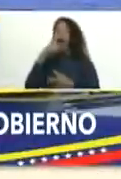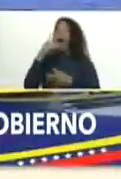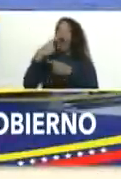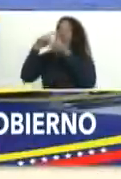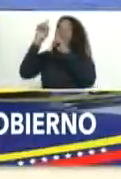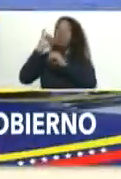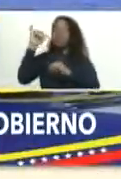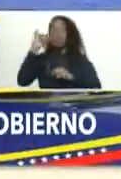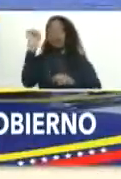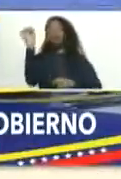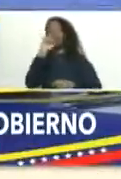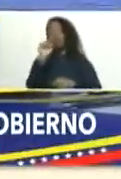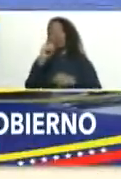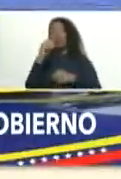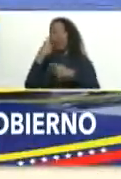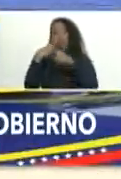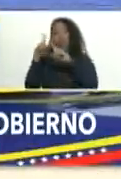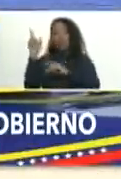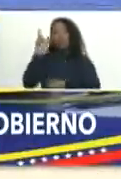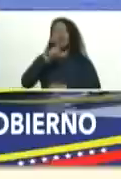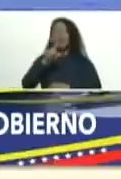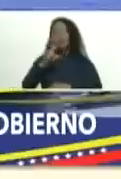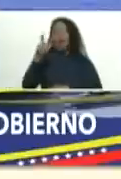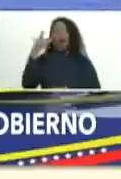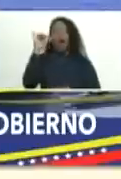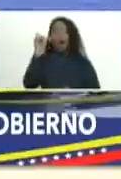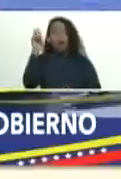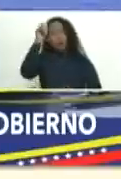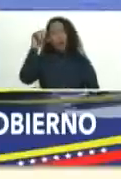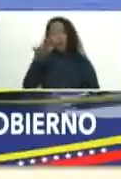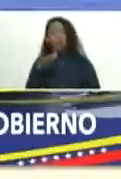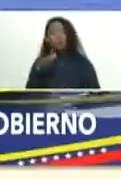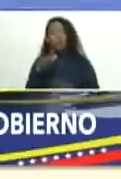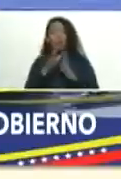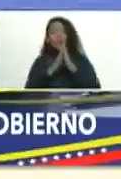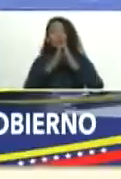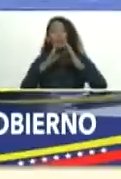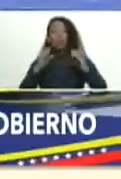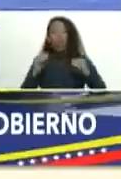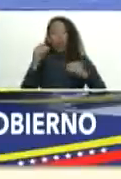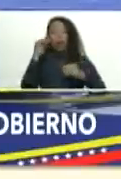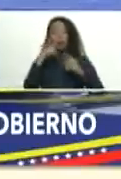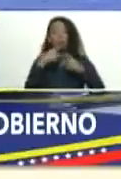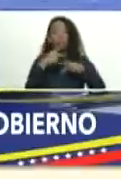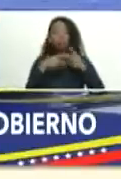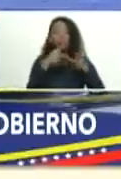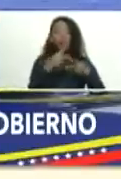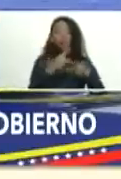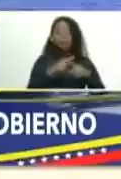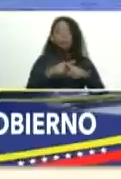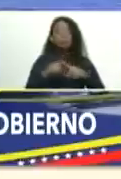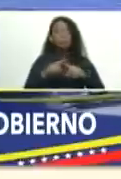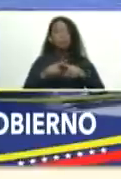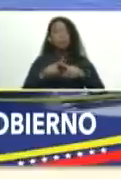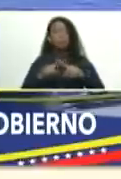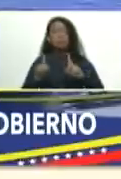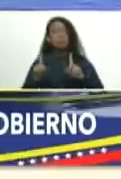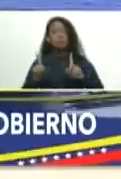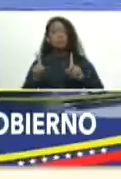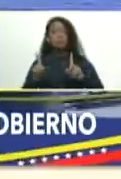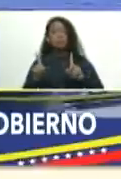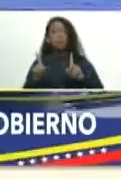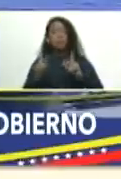hacen. No plantee otras necesidades. Y todo se procesa. Pero